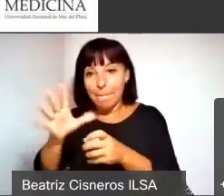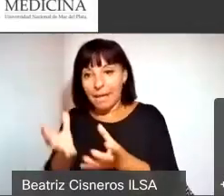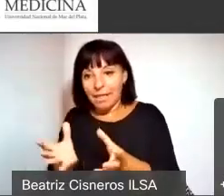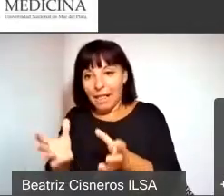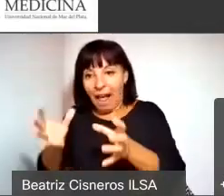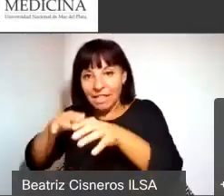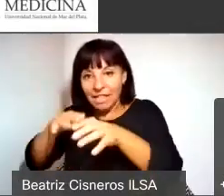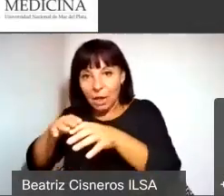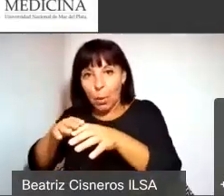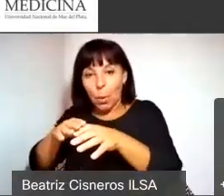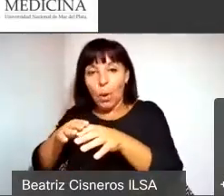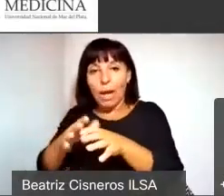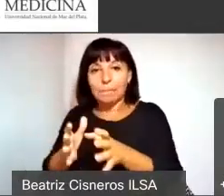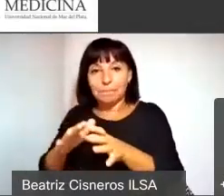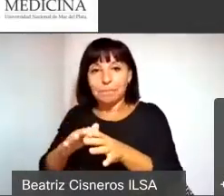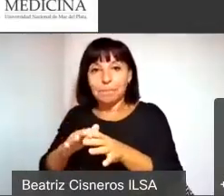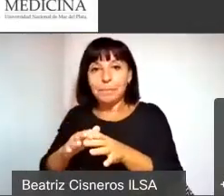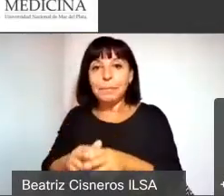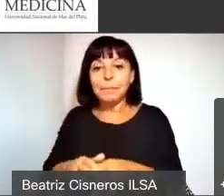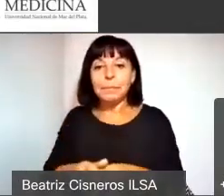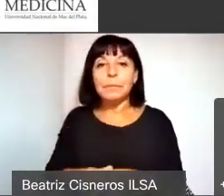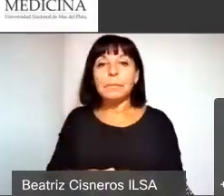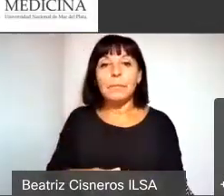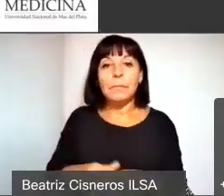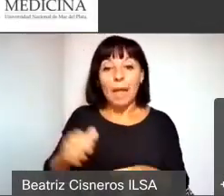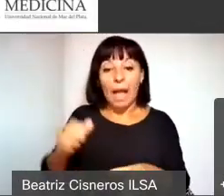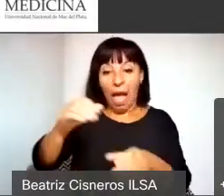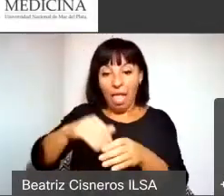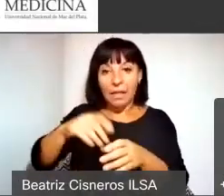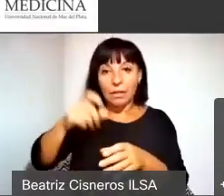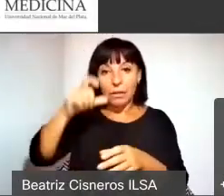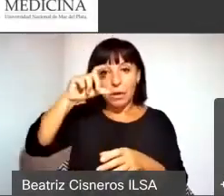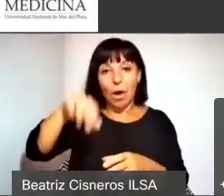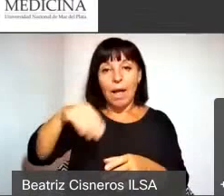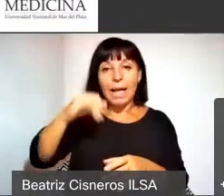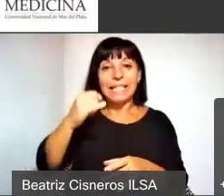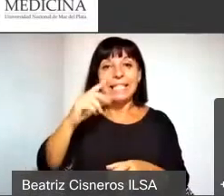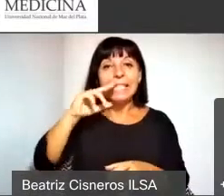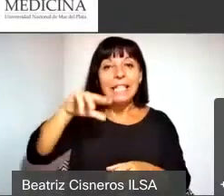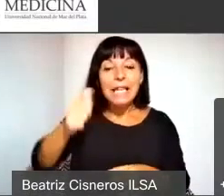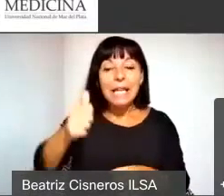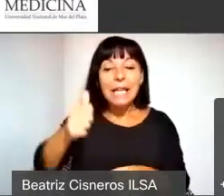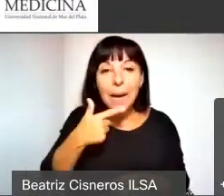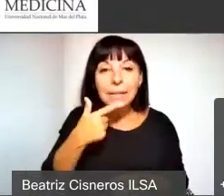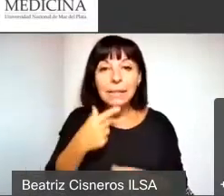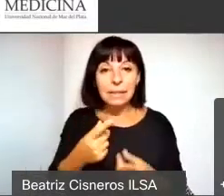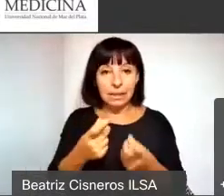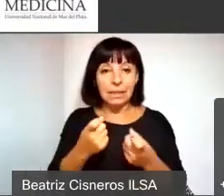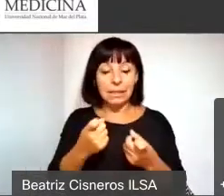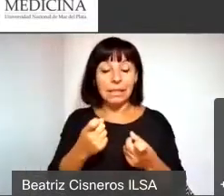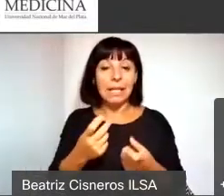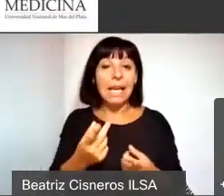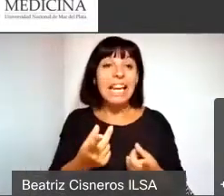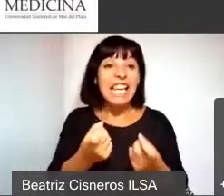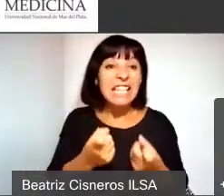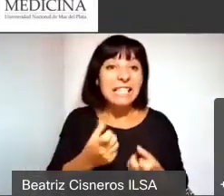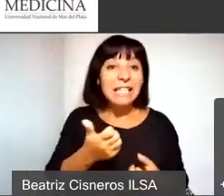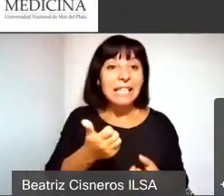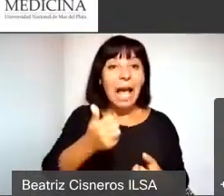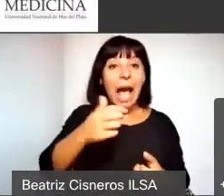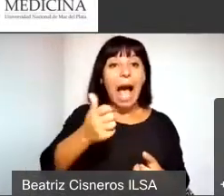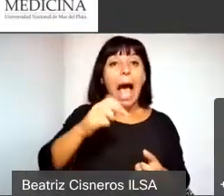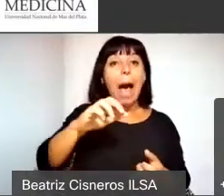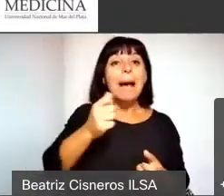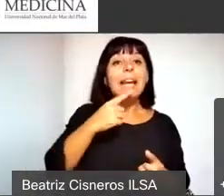rodea, que contiene esa batería de enzimas. No sé si esa era la pregunta, pero sí se necesita del aparato de Golgi para formar